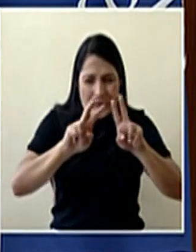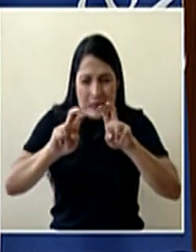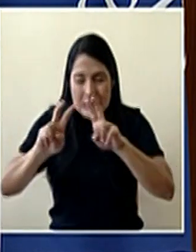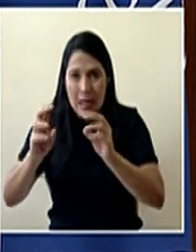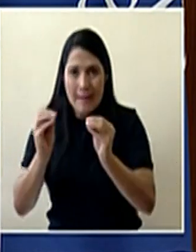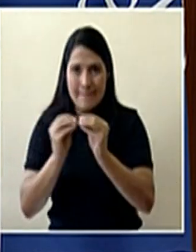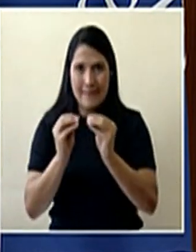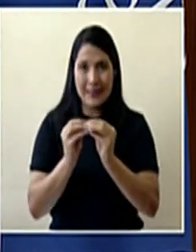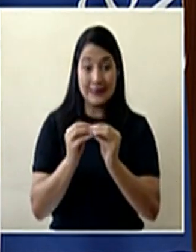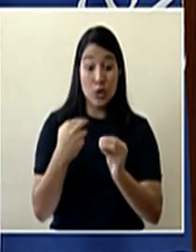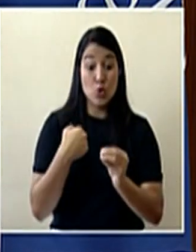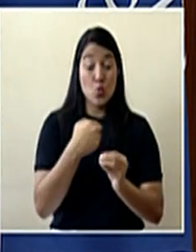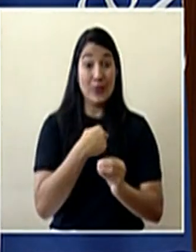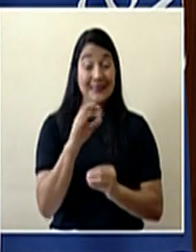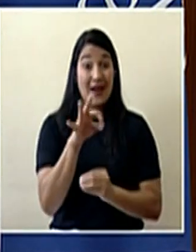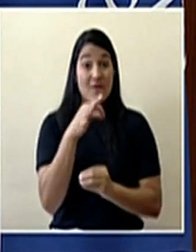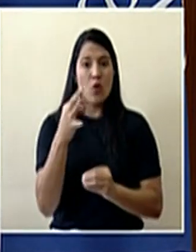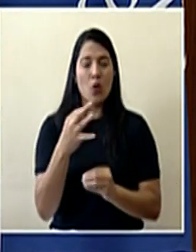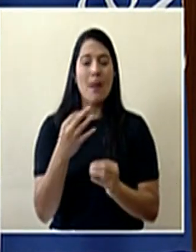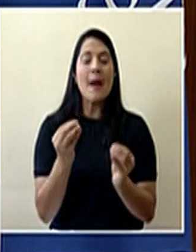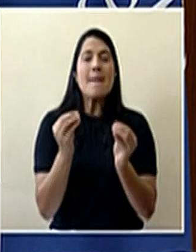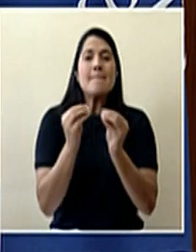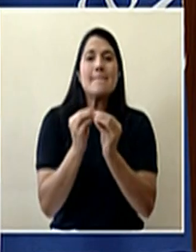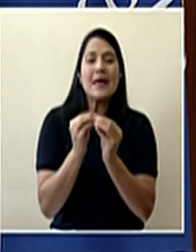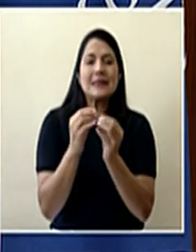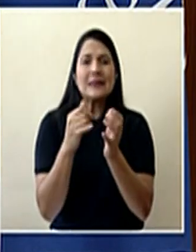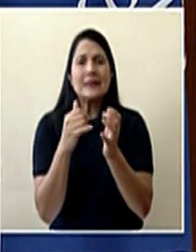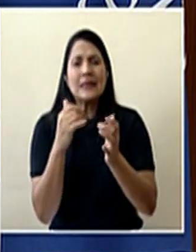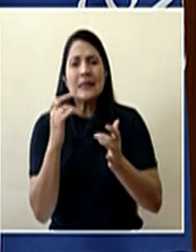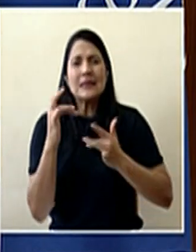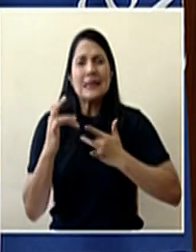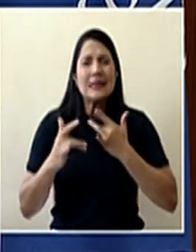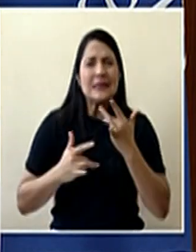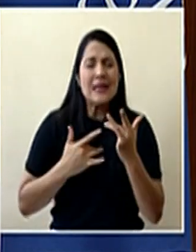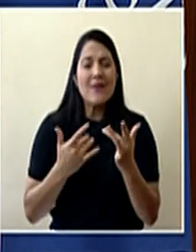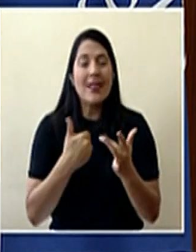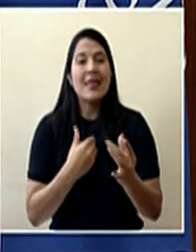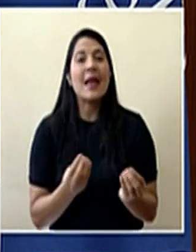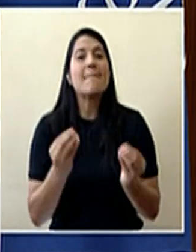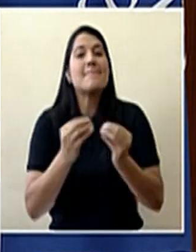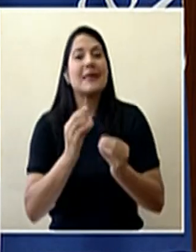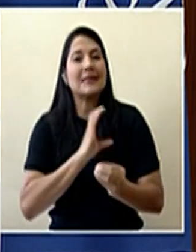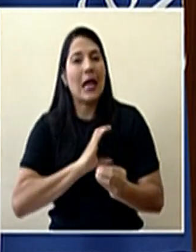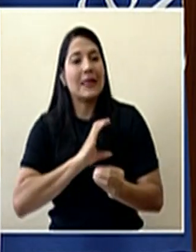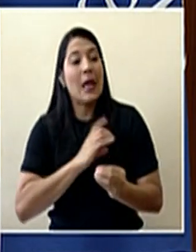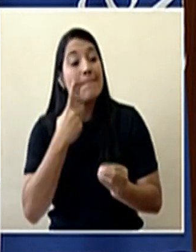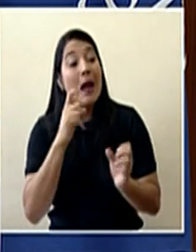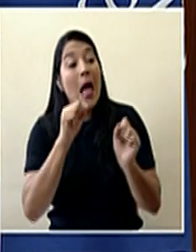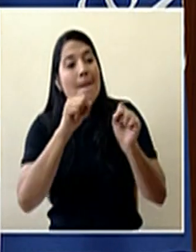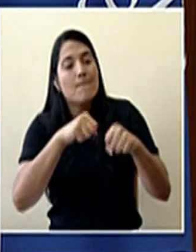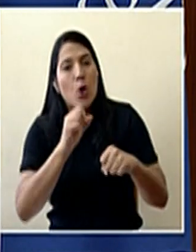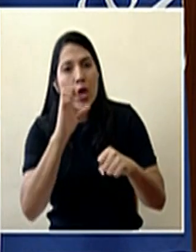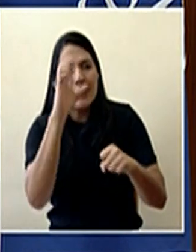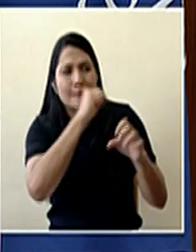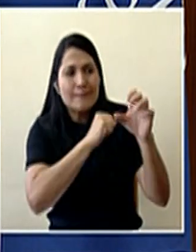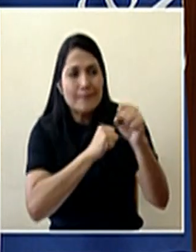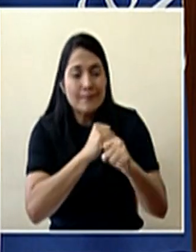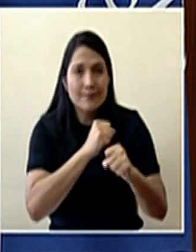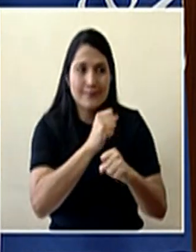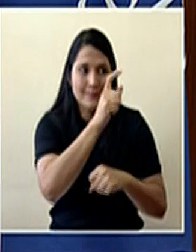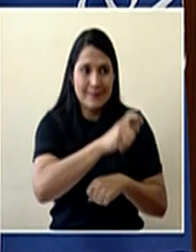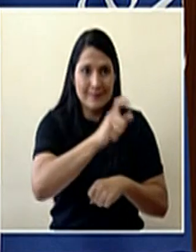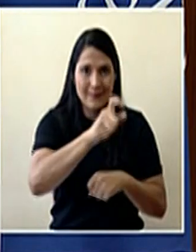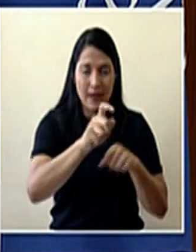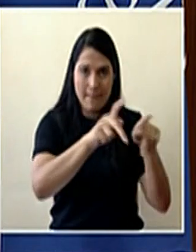más características para que podamos englobar personas que normalmente no entrarían incluso de acuerdo a la